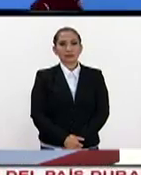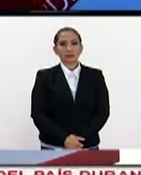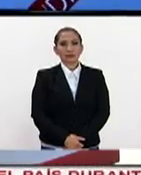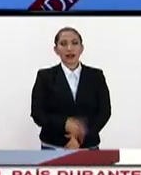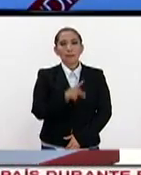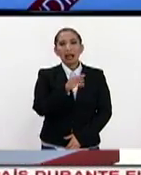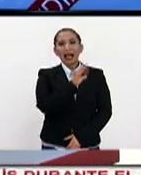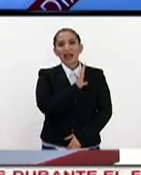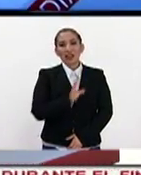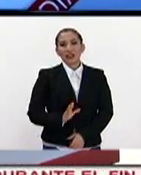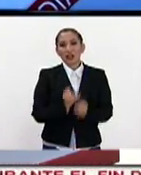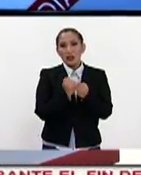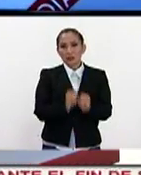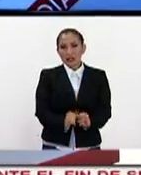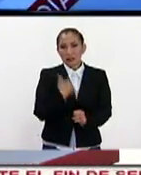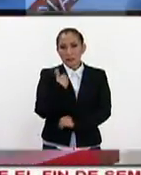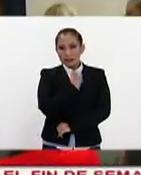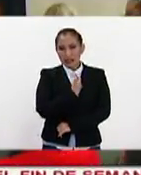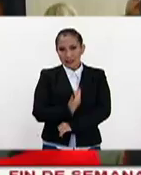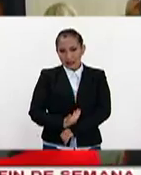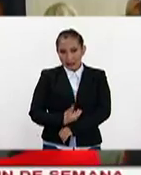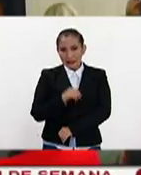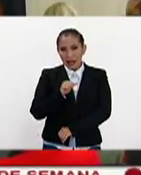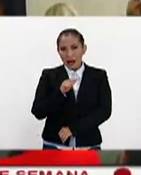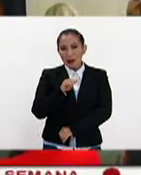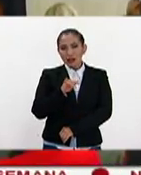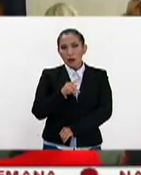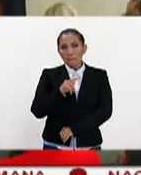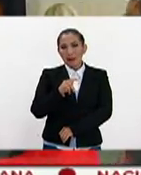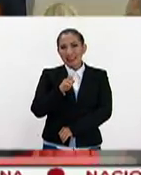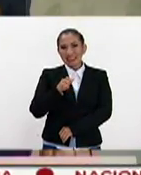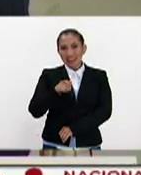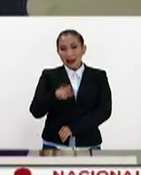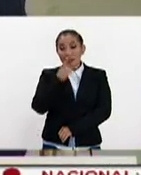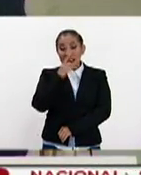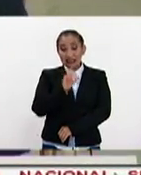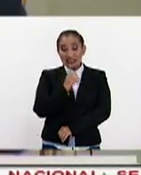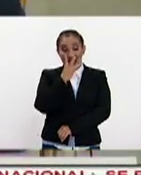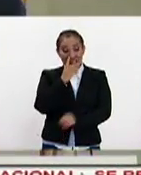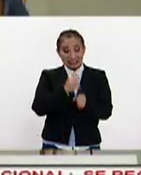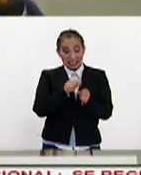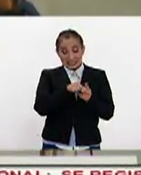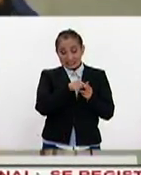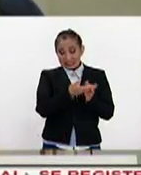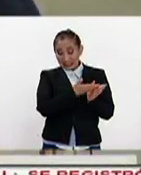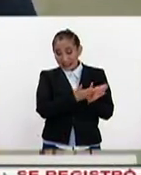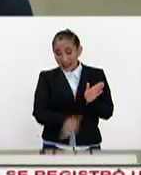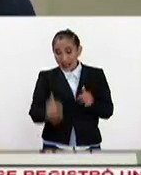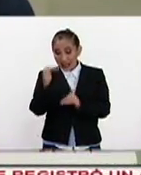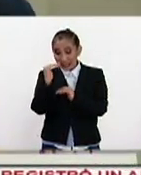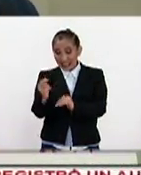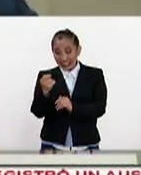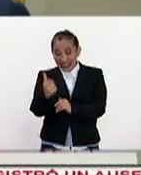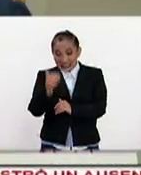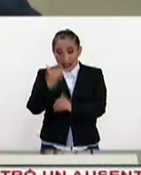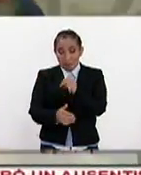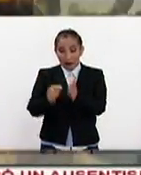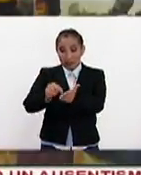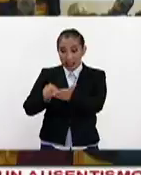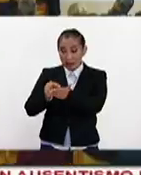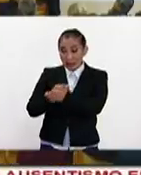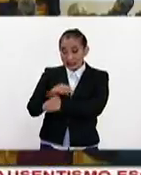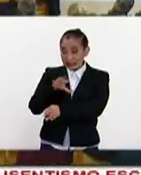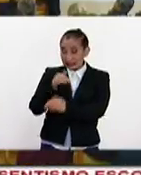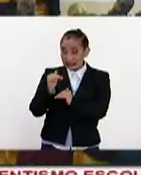Y el precandidato independiente a la presidencia, Armando Ríos Peter, dijo que a 33 días de que concluya el plazo para la recolección de